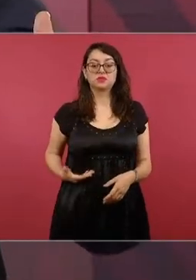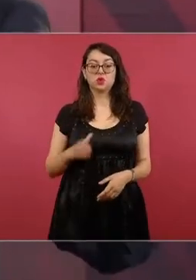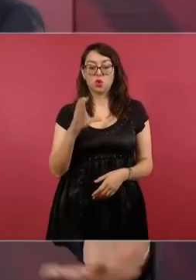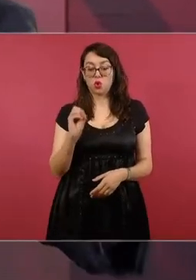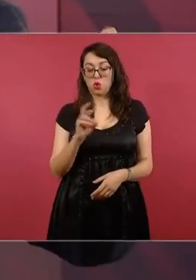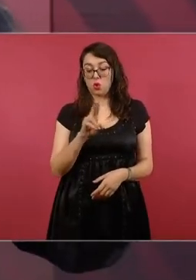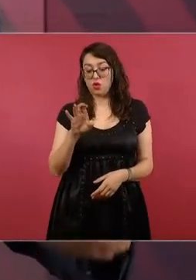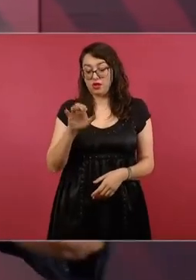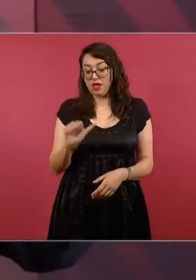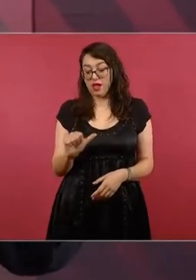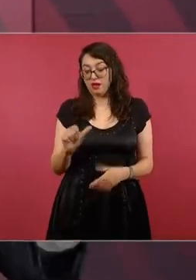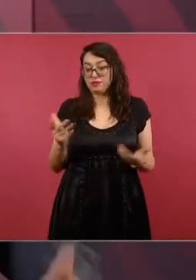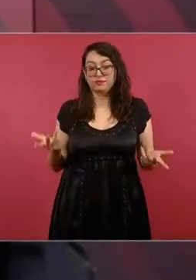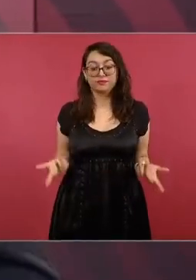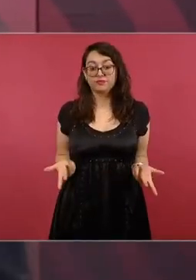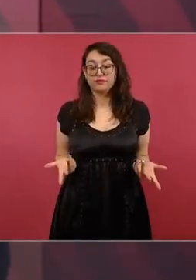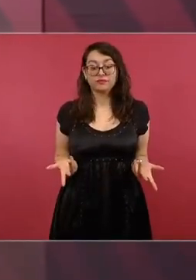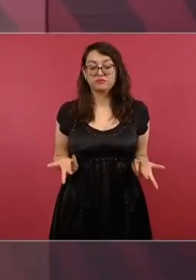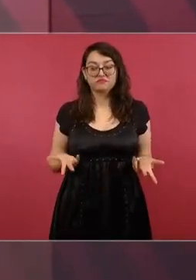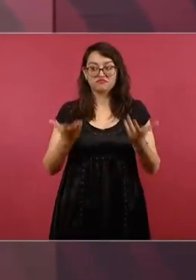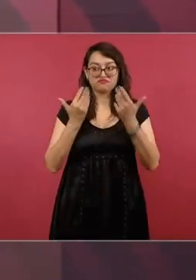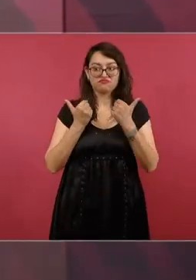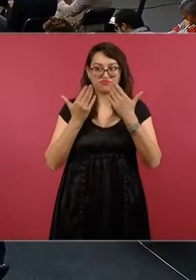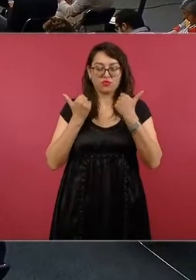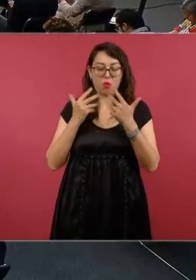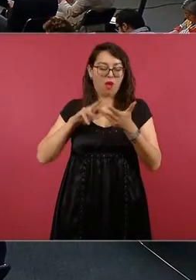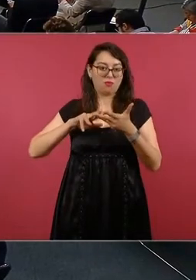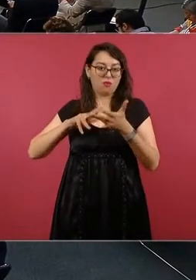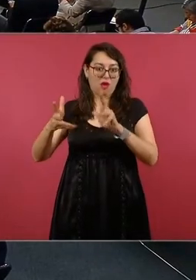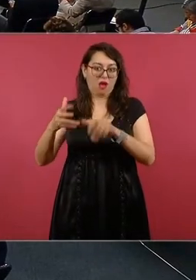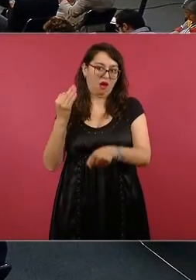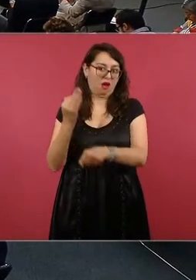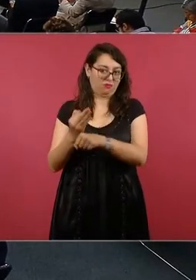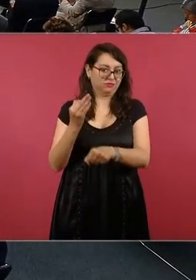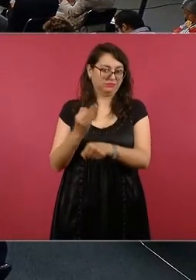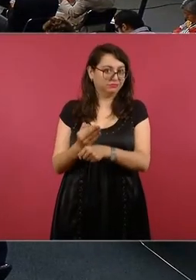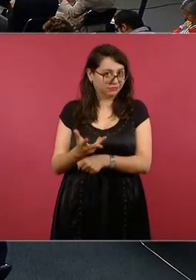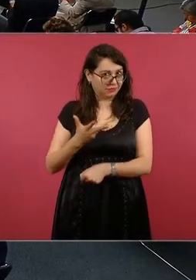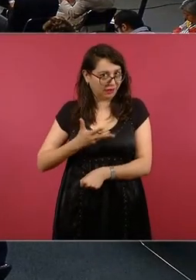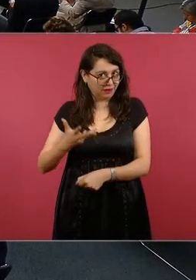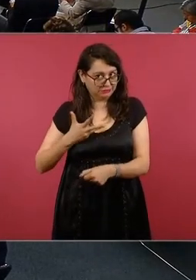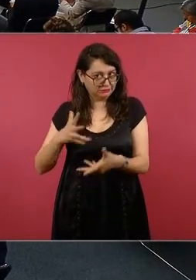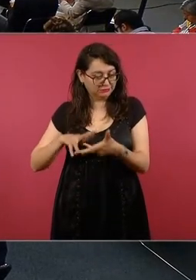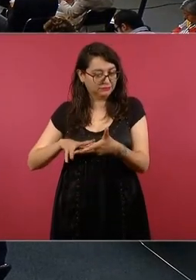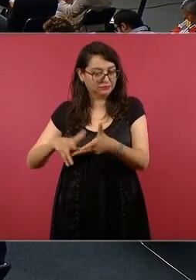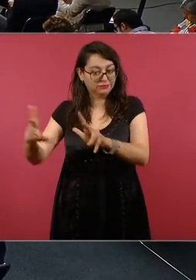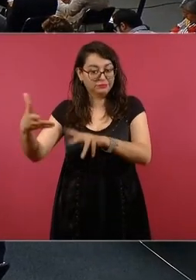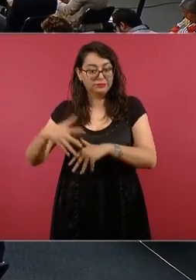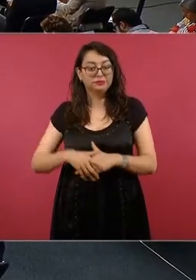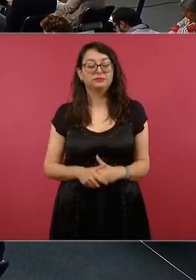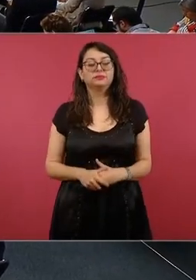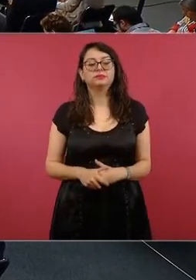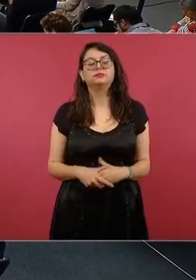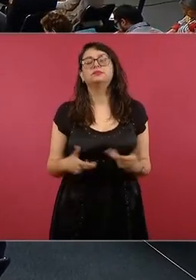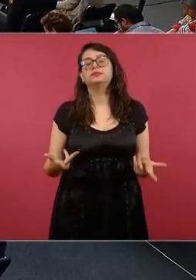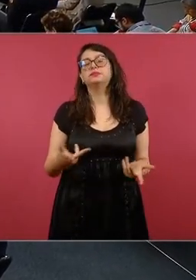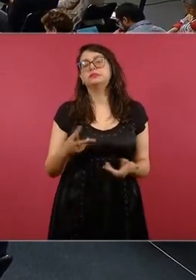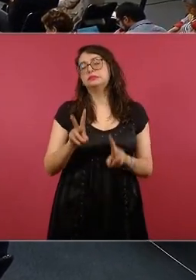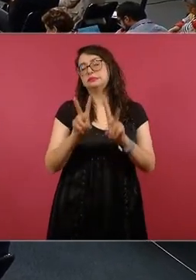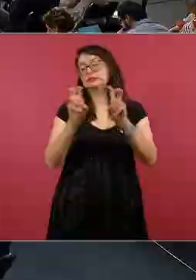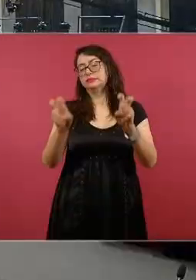surgió después de Correa. En este contexto internacional, preguntarle su opinión sobre el adelanto del